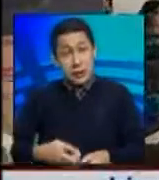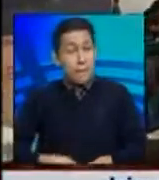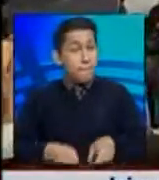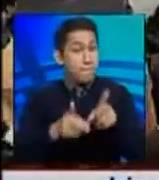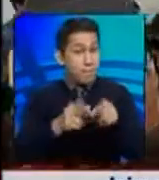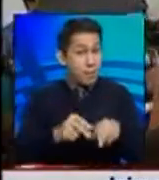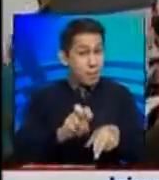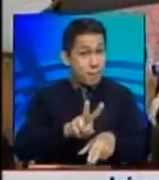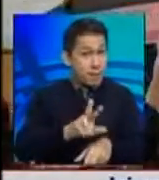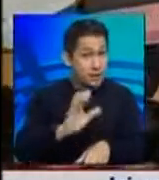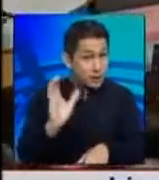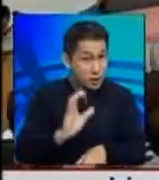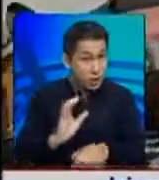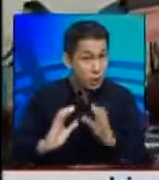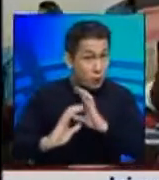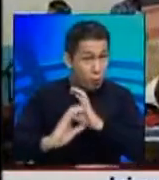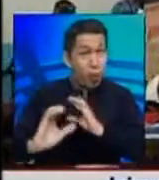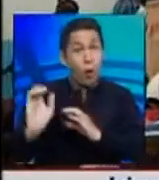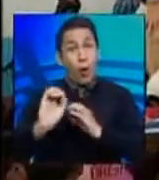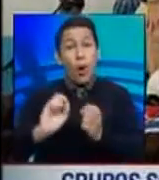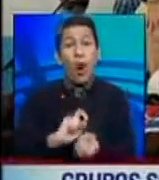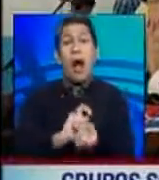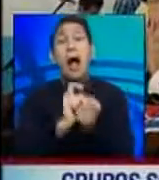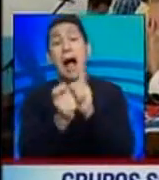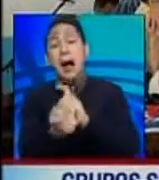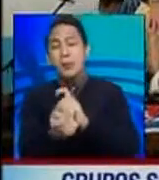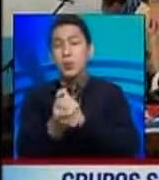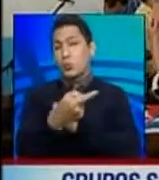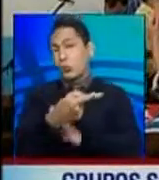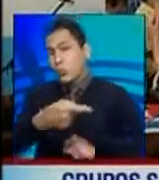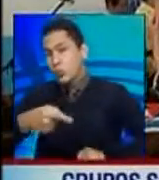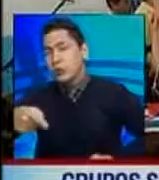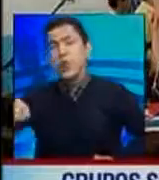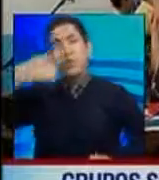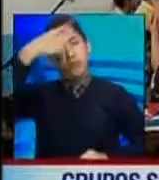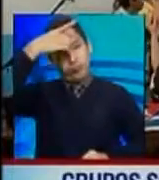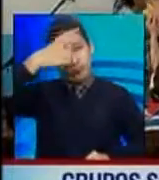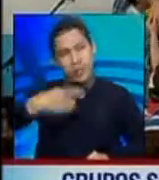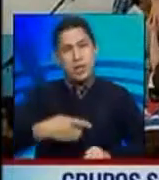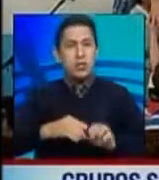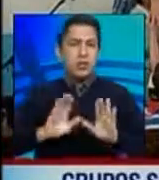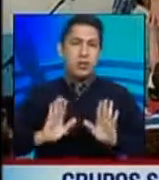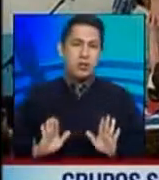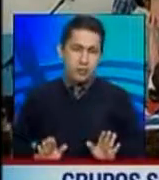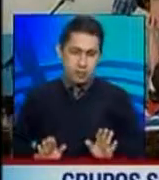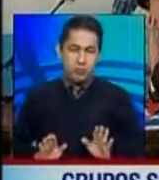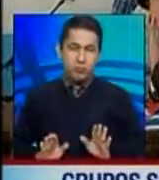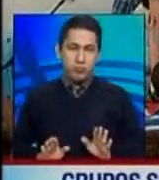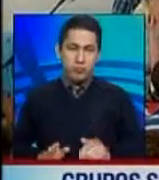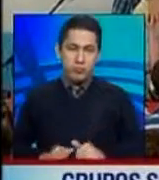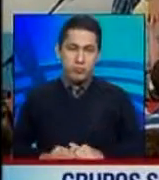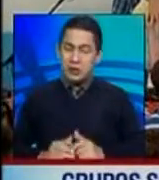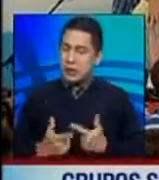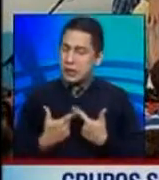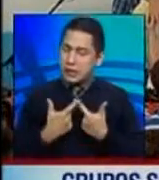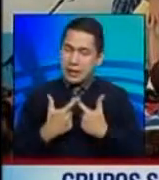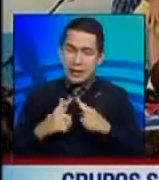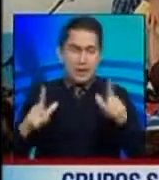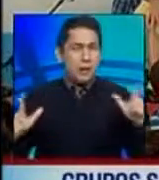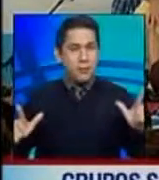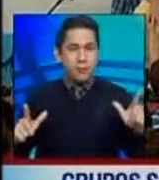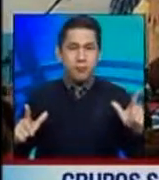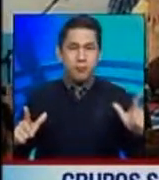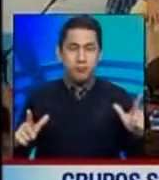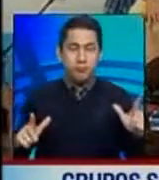decidir y debe decidir, lo haga sin ninguna presión, ni